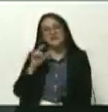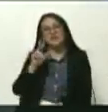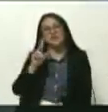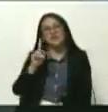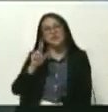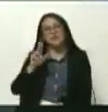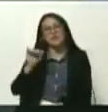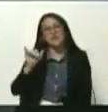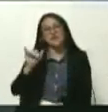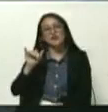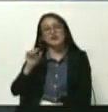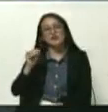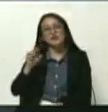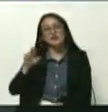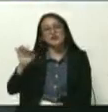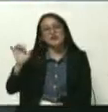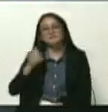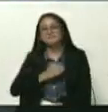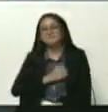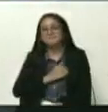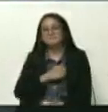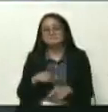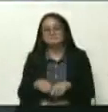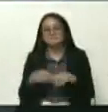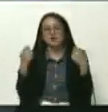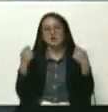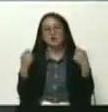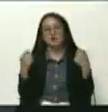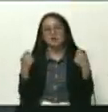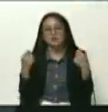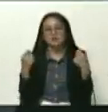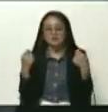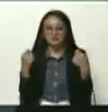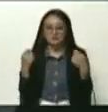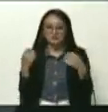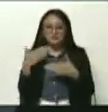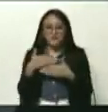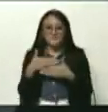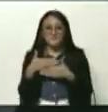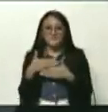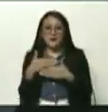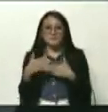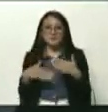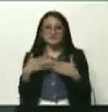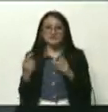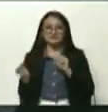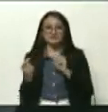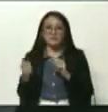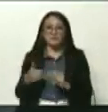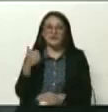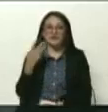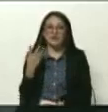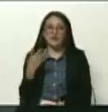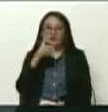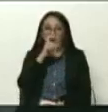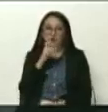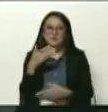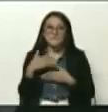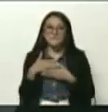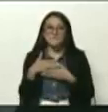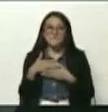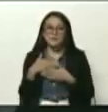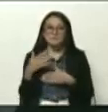2018, lamentablemente hubo un proceso de ruptura en donde se estancó este proceso por más de 4 años.